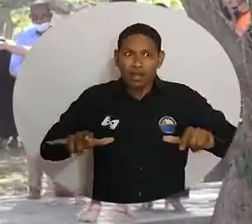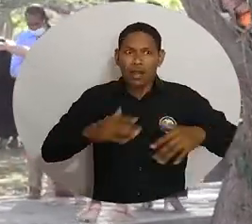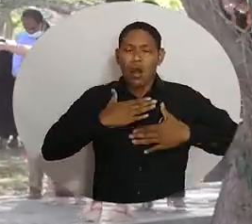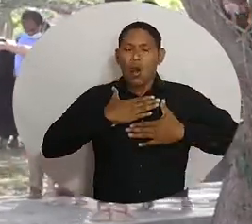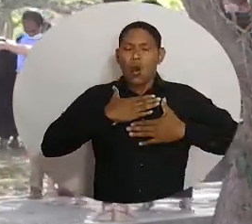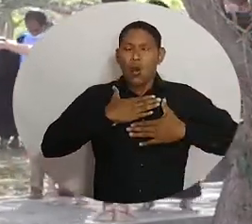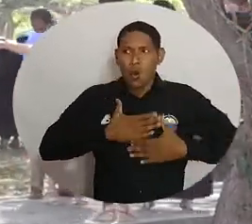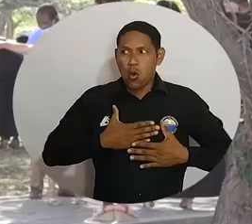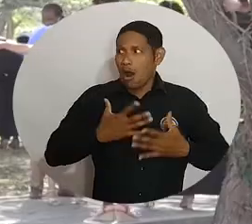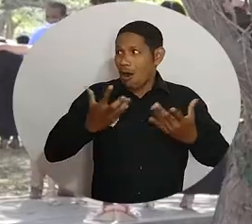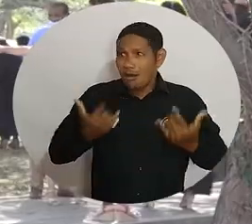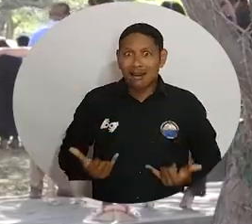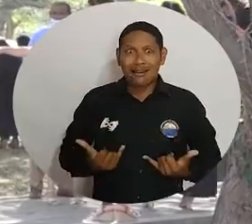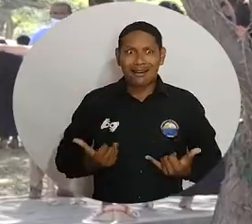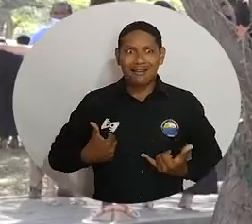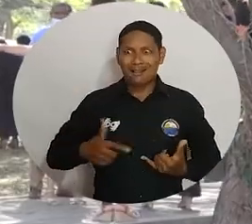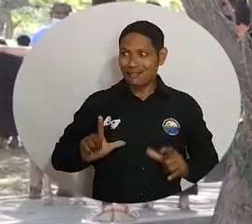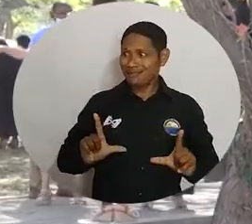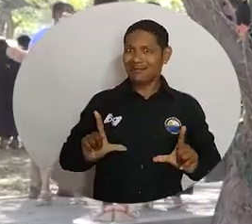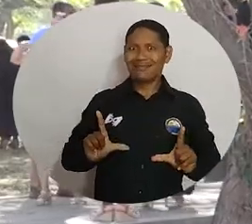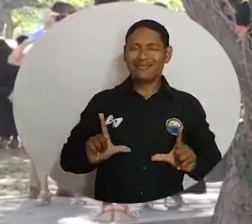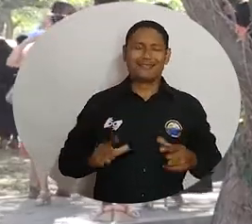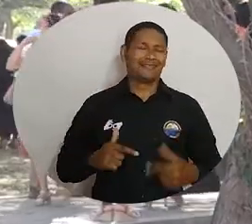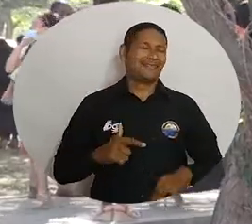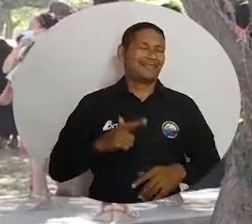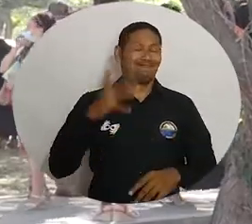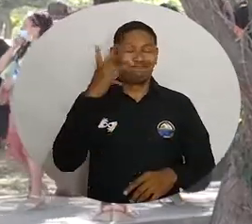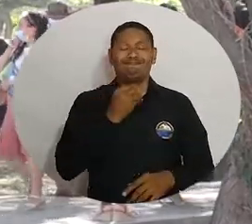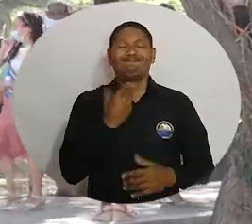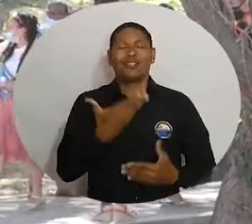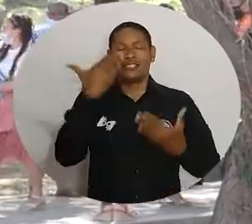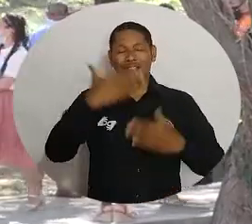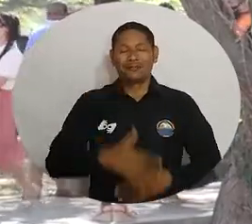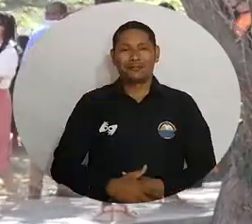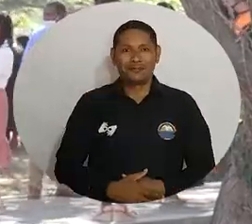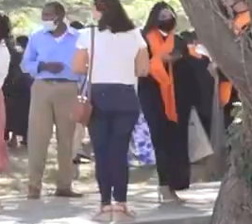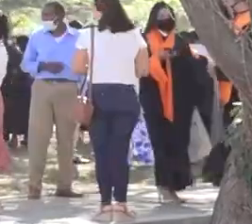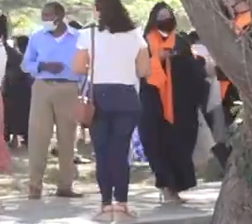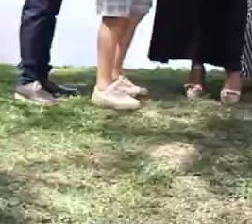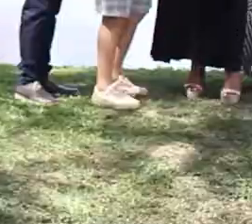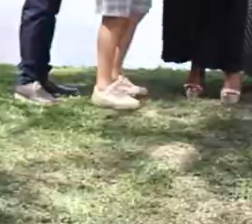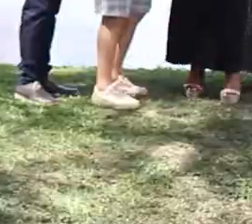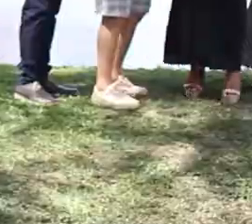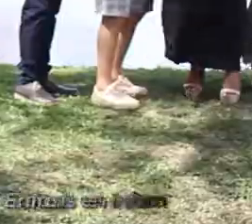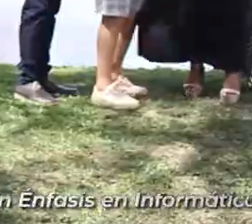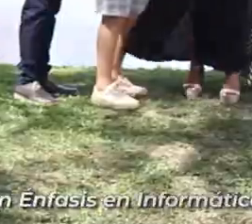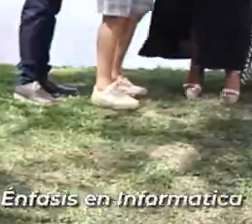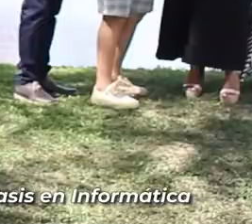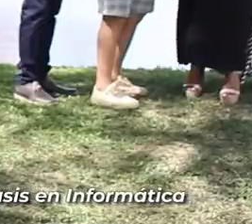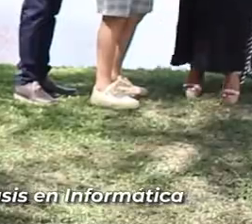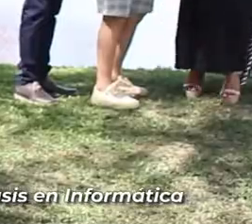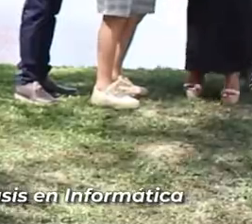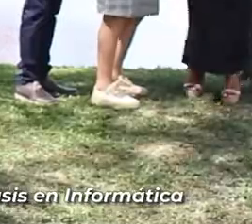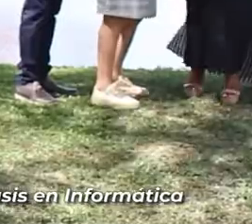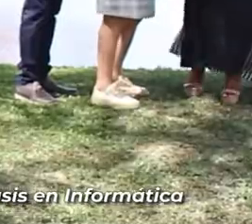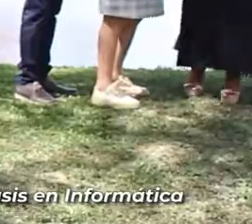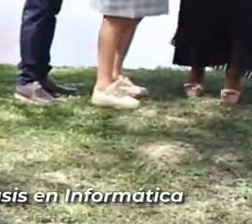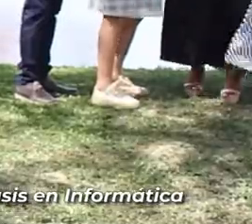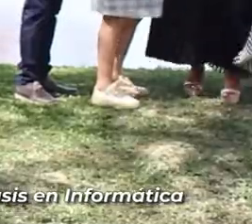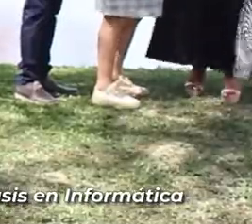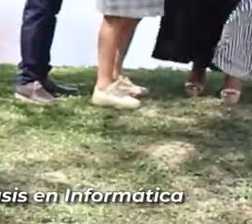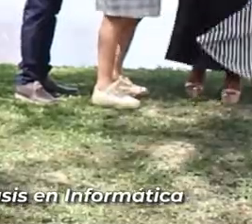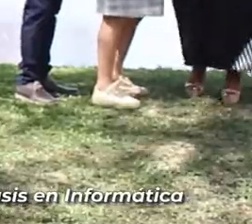al final aquí estamos y se puede ver los resultados y realmente es muy grato estar aquí hoy. Al recibir mi grado